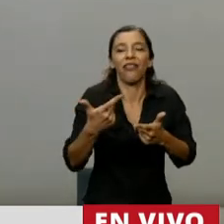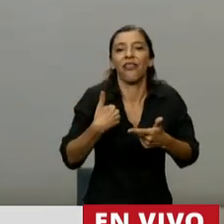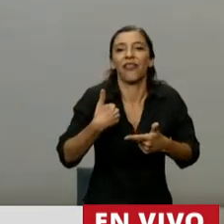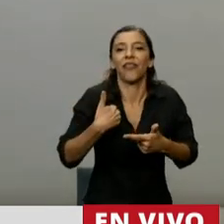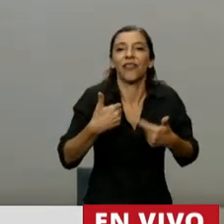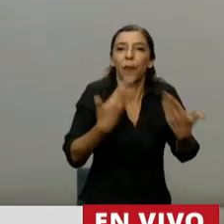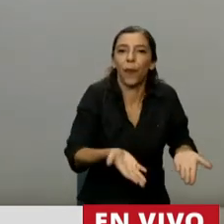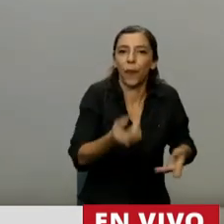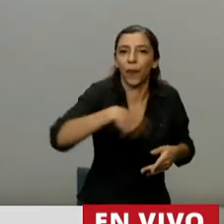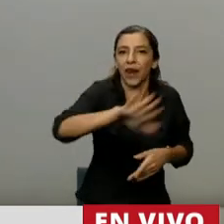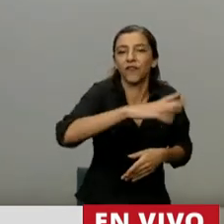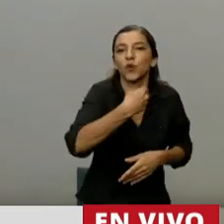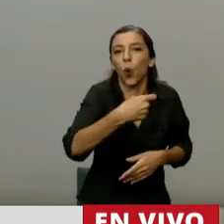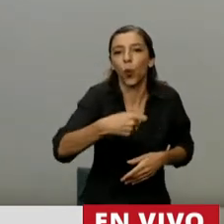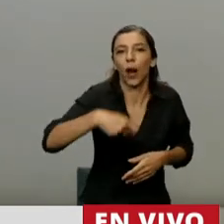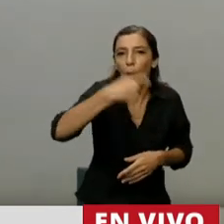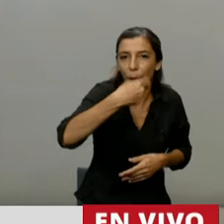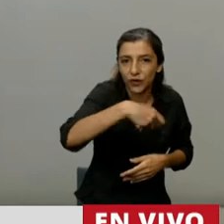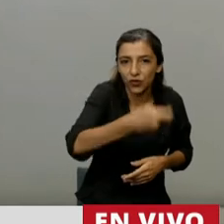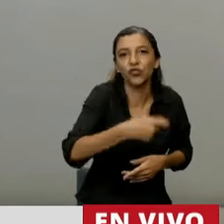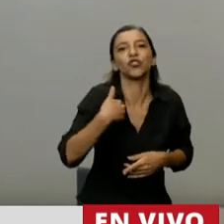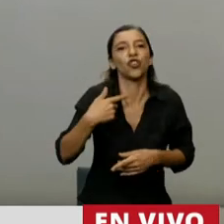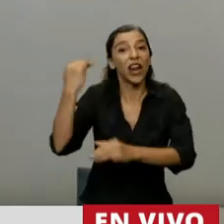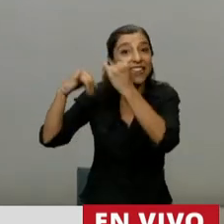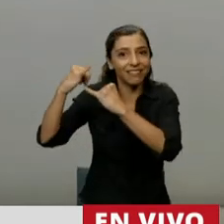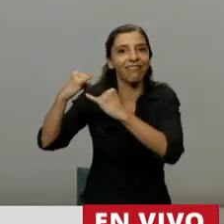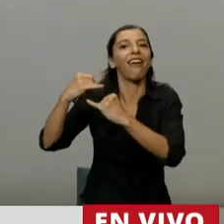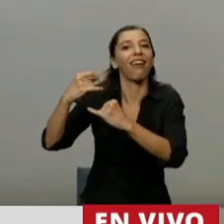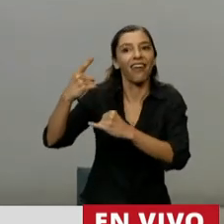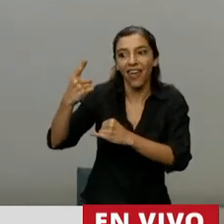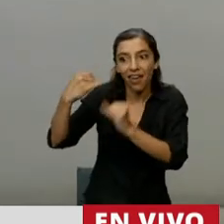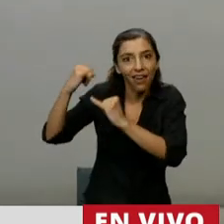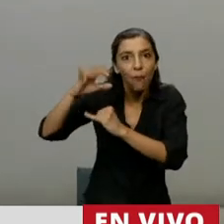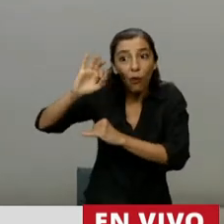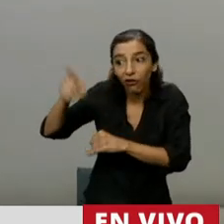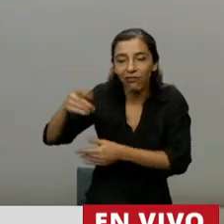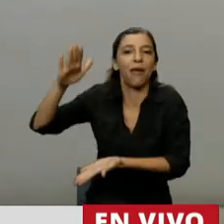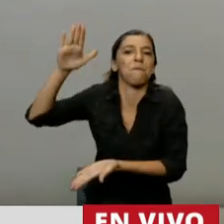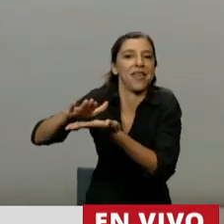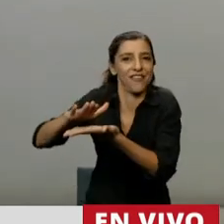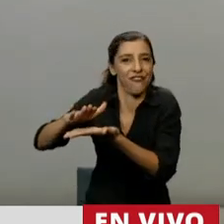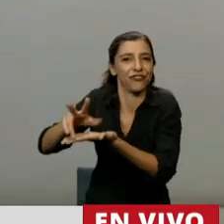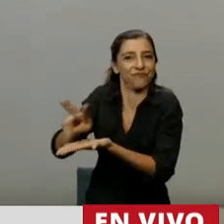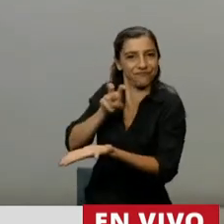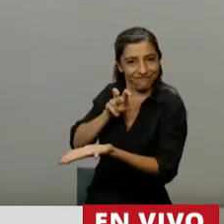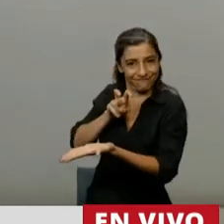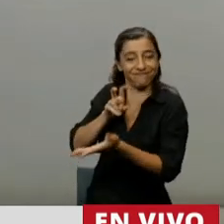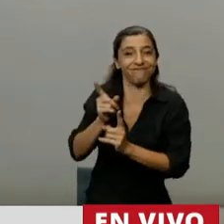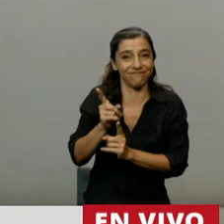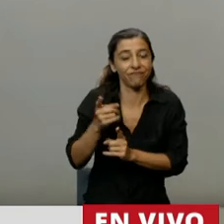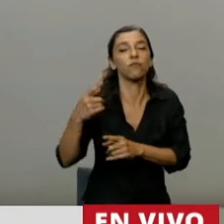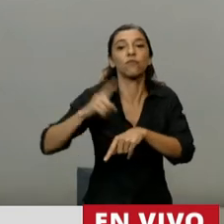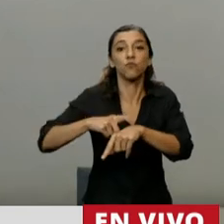jubiladas y pensionados y pensionadas, redujo la tasa de interés, no capitalizó los intereses acumulados por